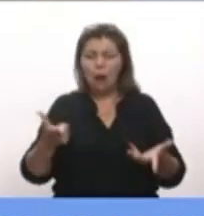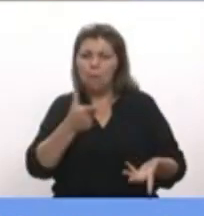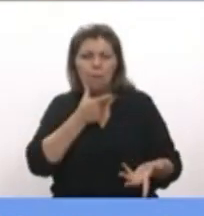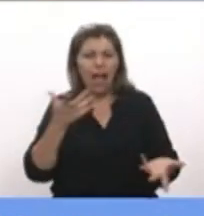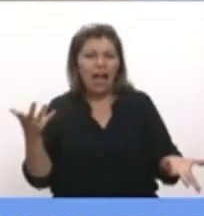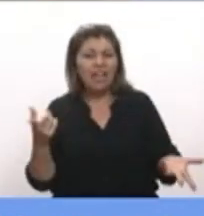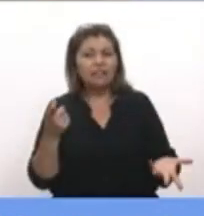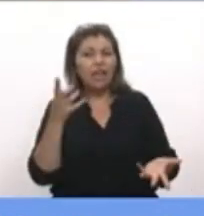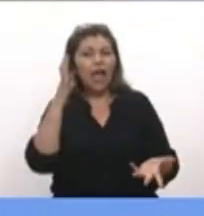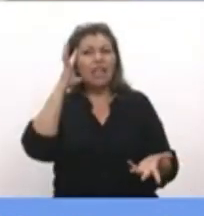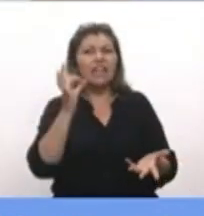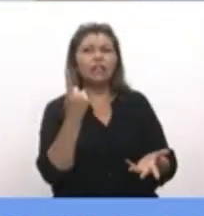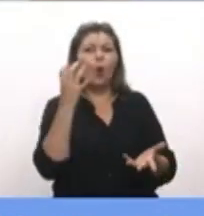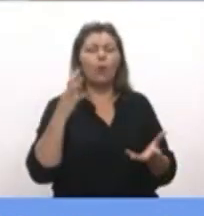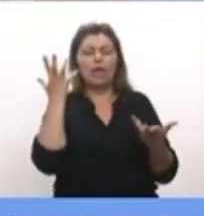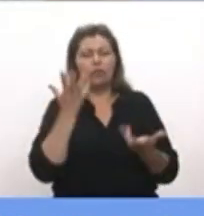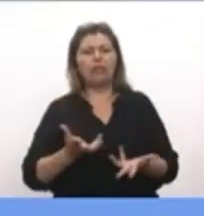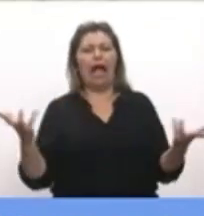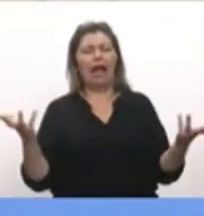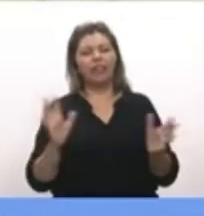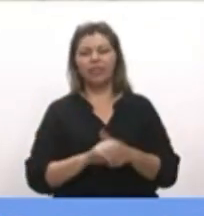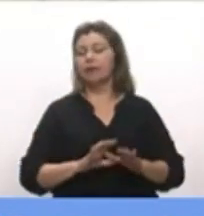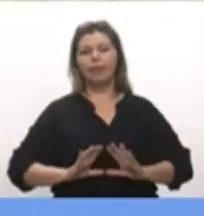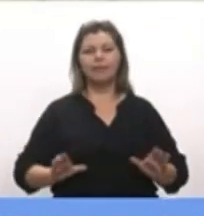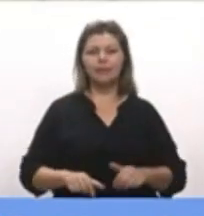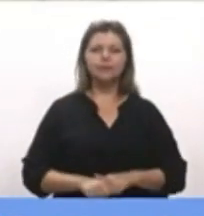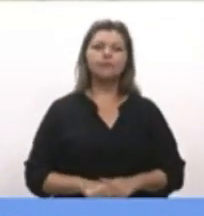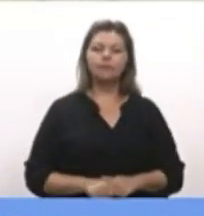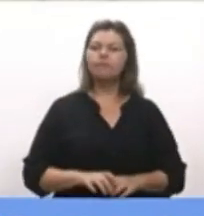ser que ella se enteró un año después. Nada más, señora presidenta. Gracias, senador Blanco.